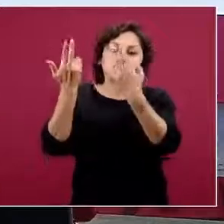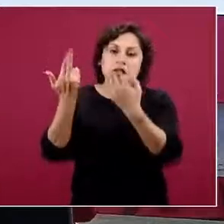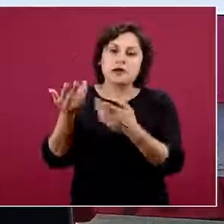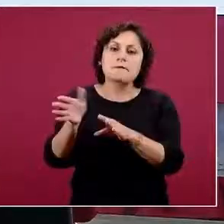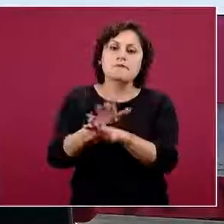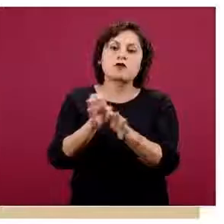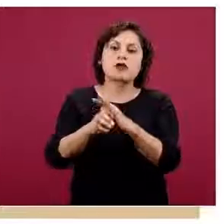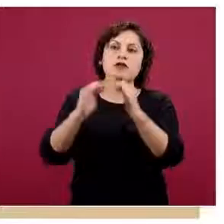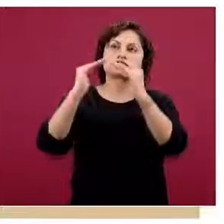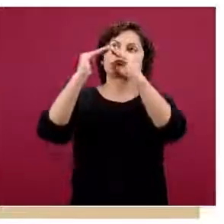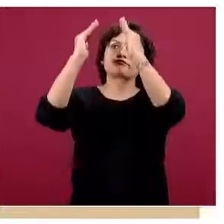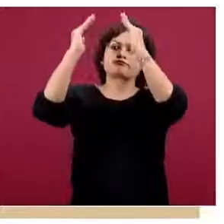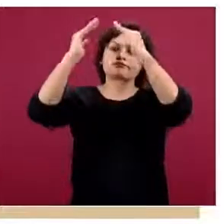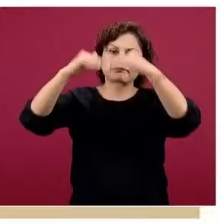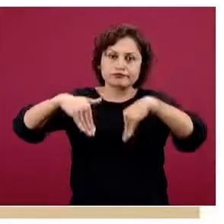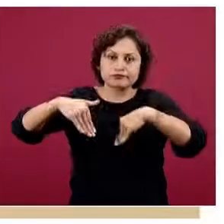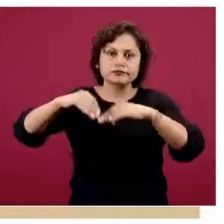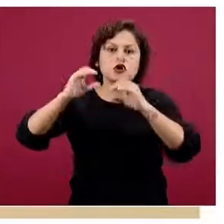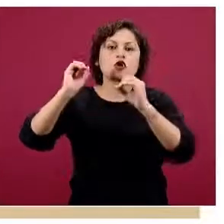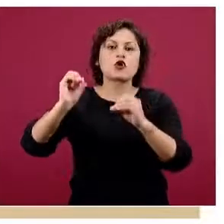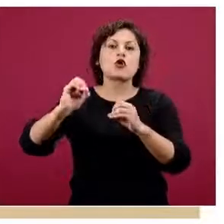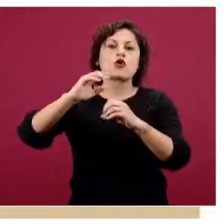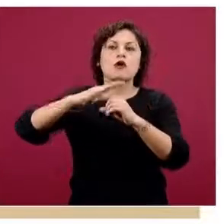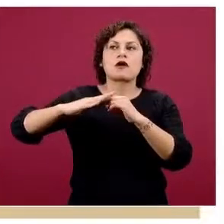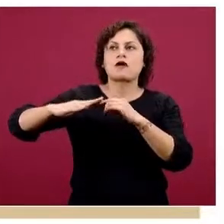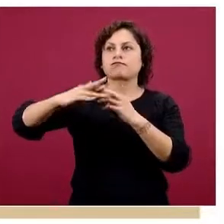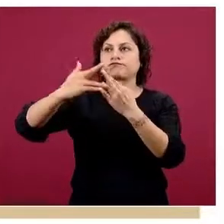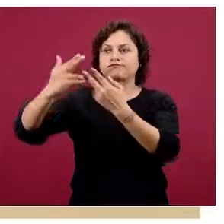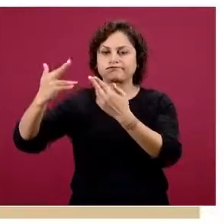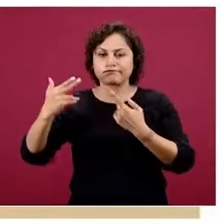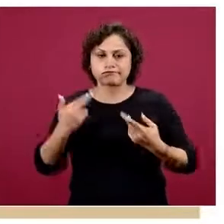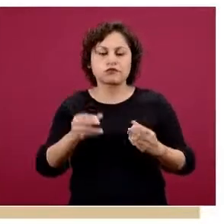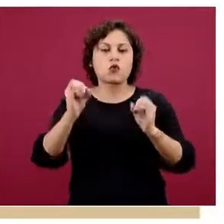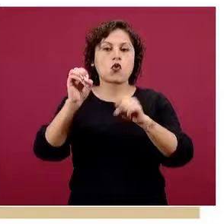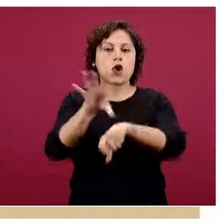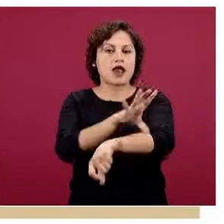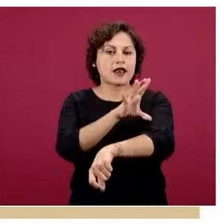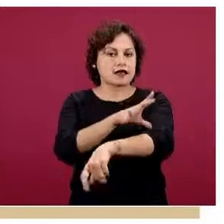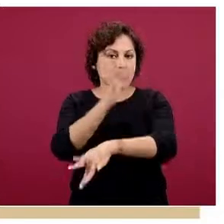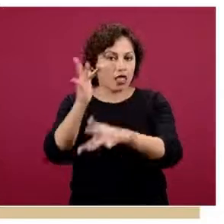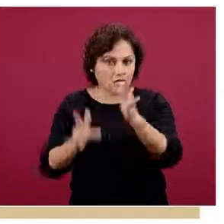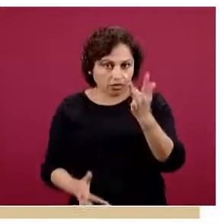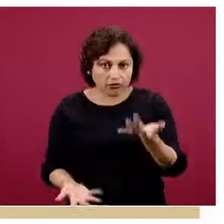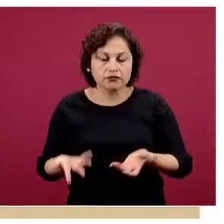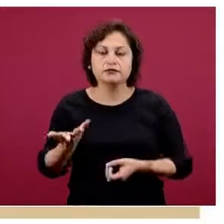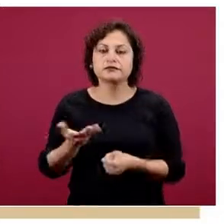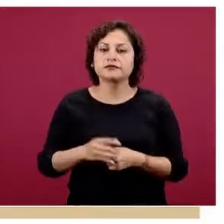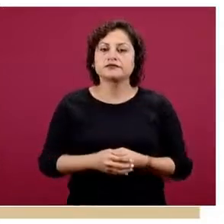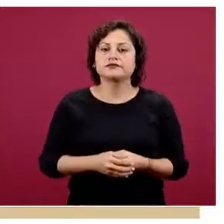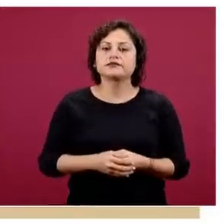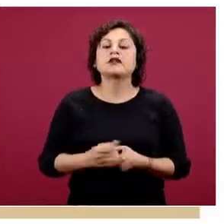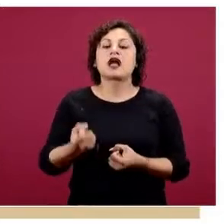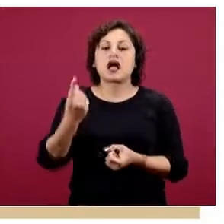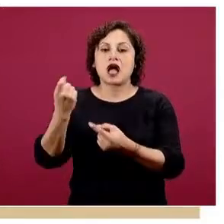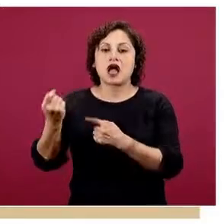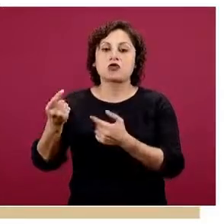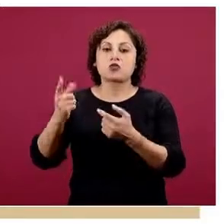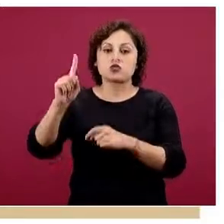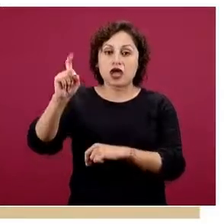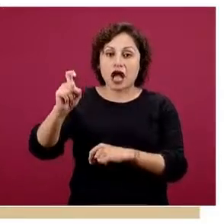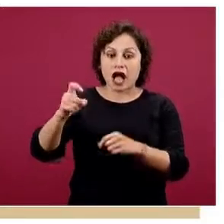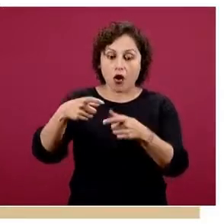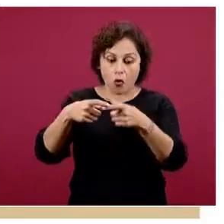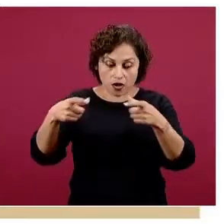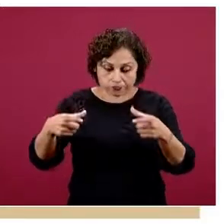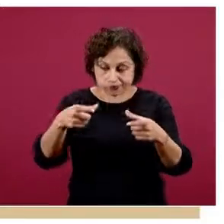de plafones, acabados, desprendimientos de impermeabilizantes, fallas de energía, etcétera. Algunos tuvieron pequeños encharcamientos, algunos